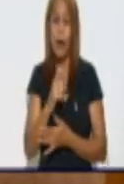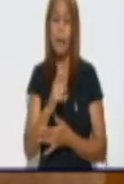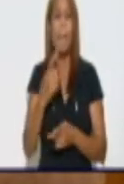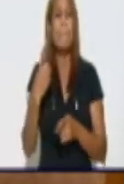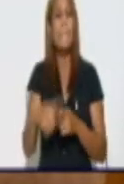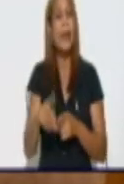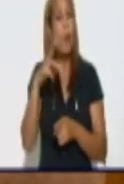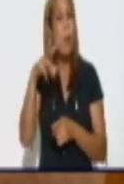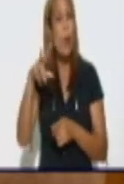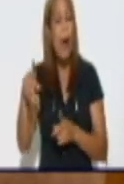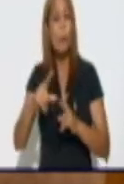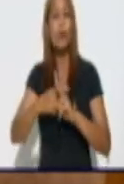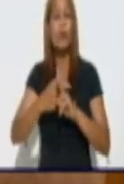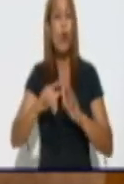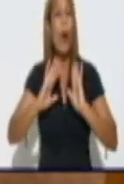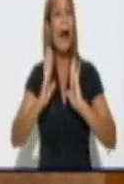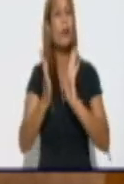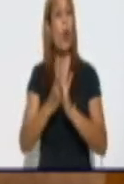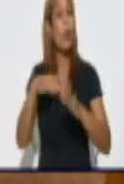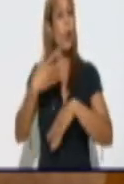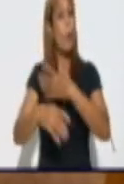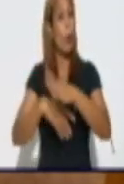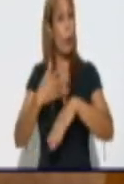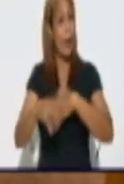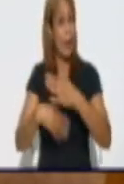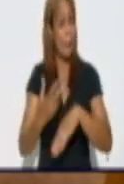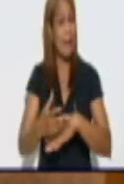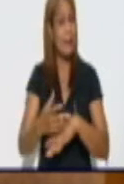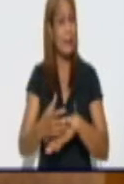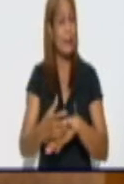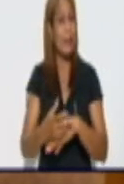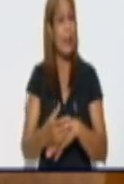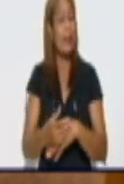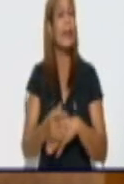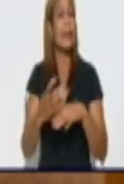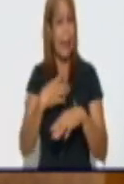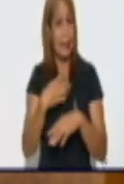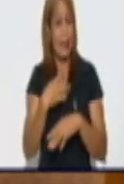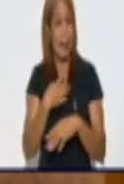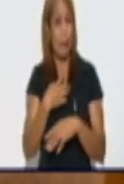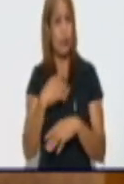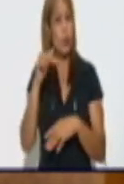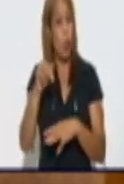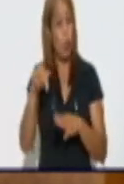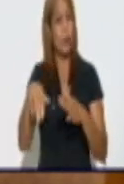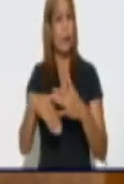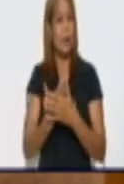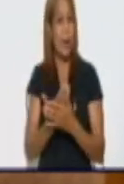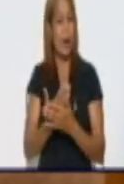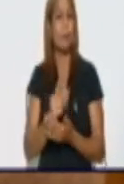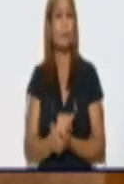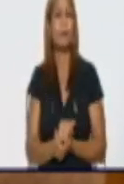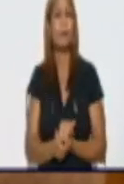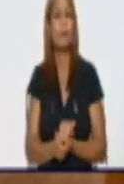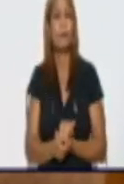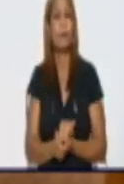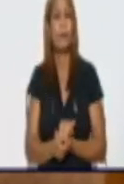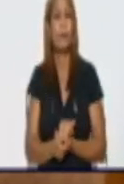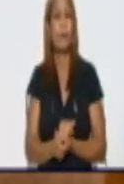a toda la problemática que se nos presentan. De hecho, a nosotros se